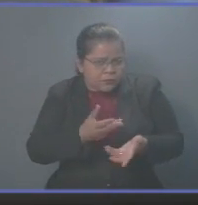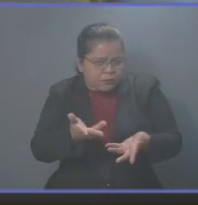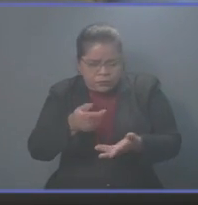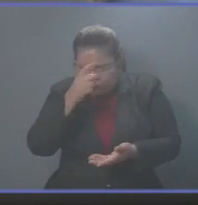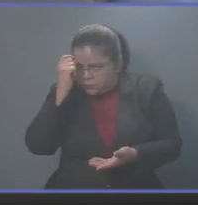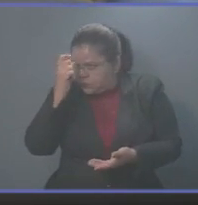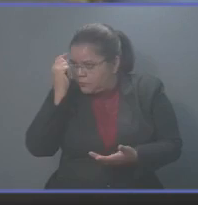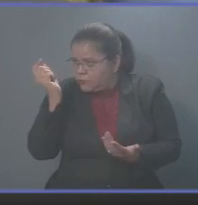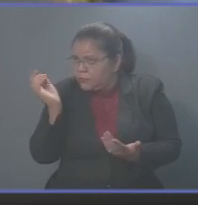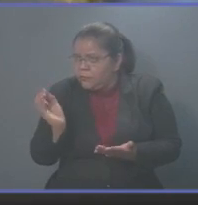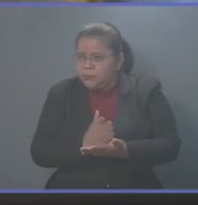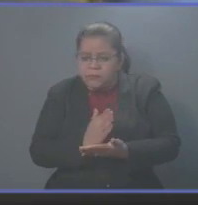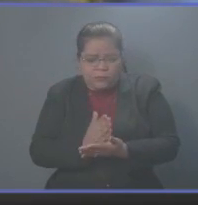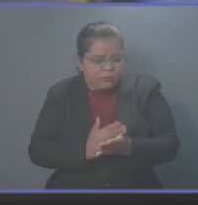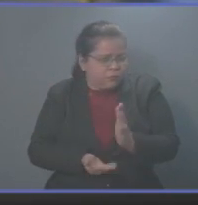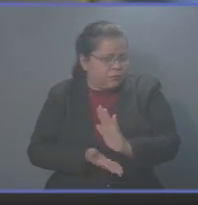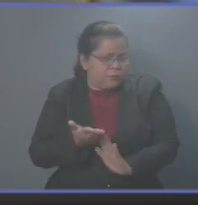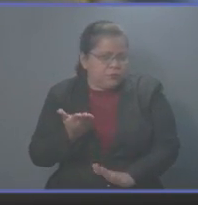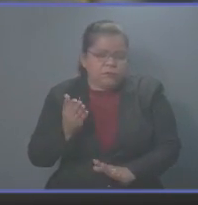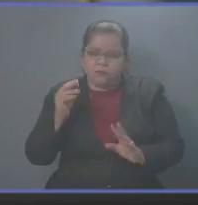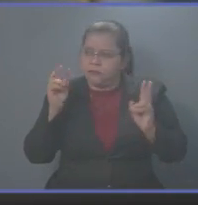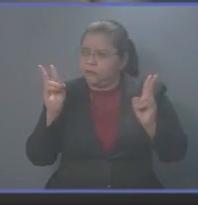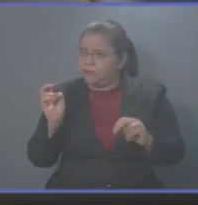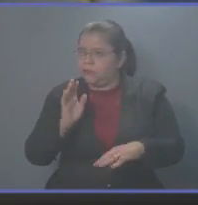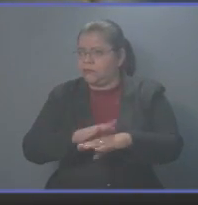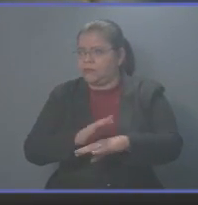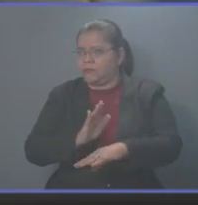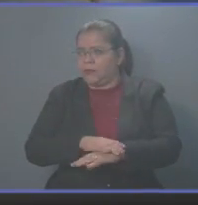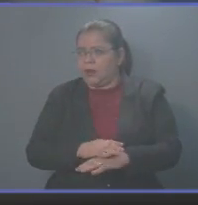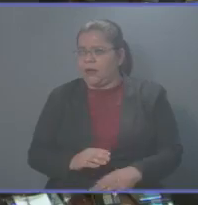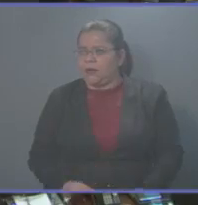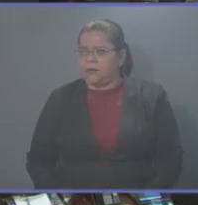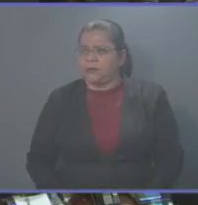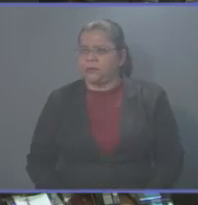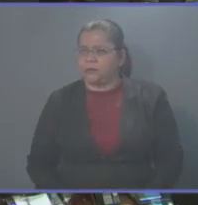de trabajo. Nada más, señor presidente, sobre eso era mi llamado. Muchas gracias.